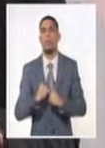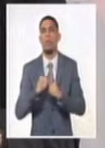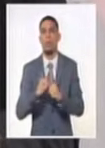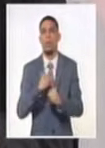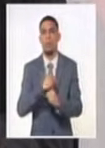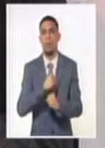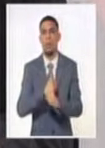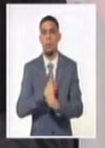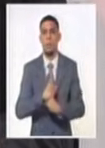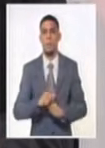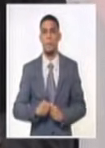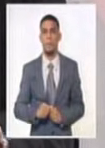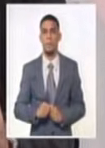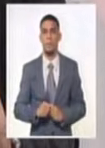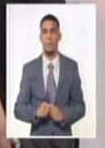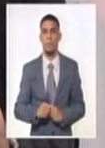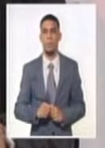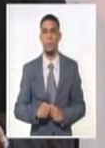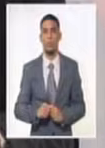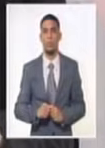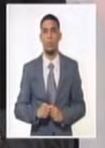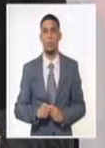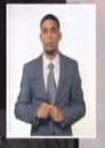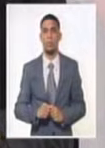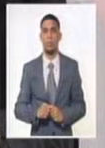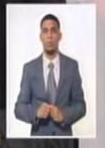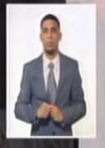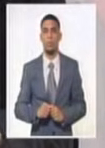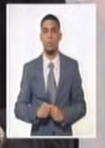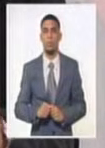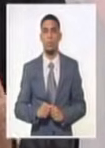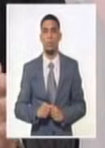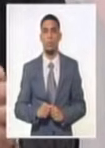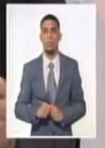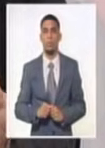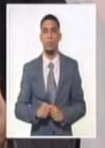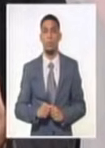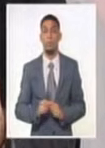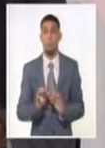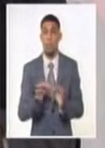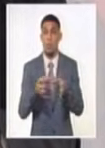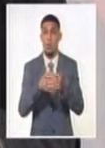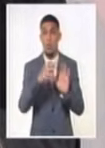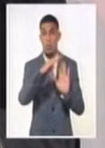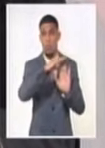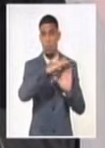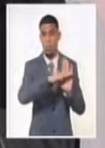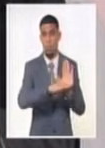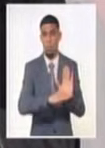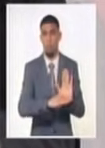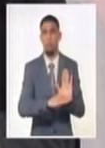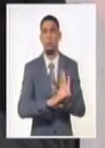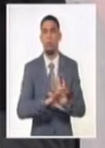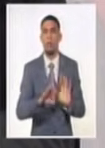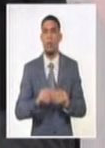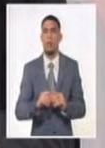Educación. Y insisto, es un grupo de medidas. Ya se